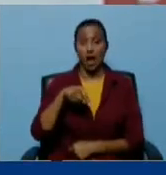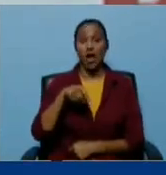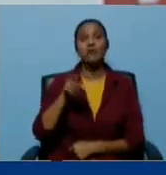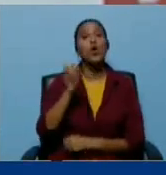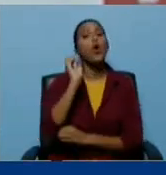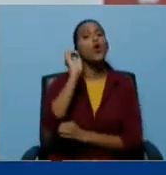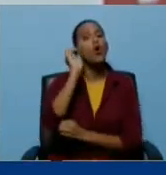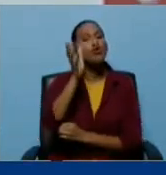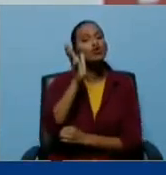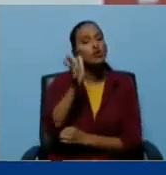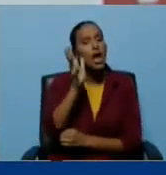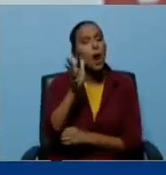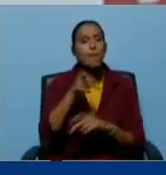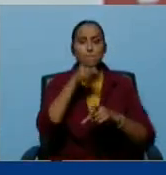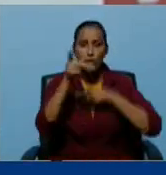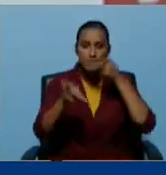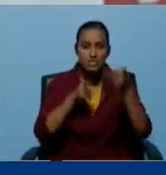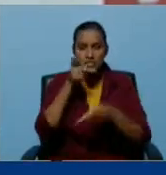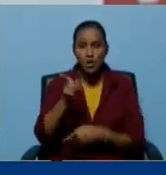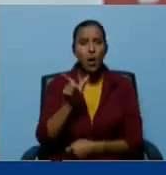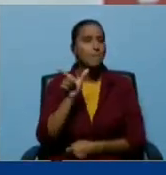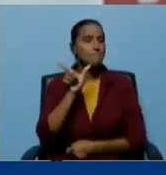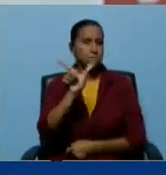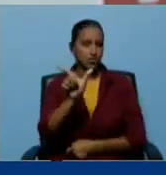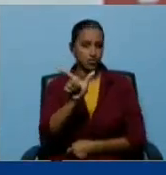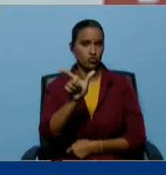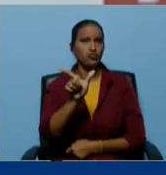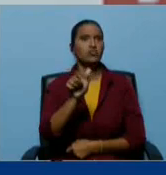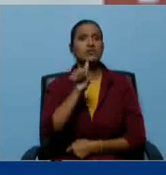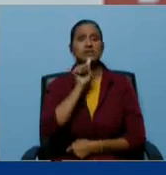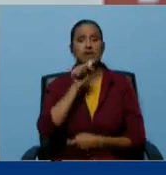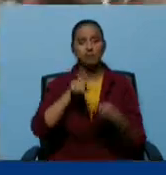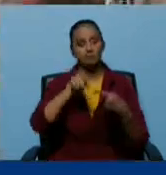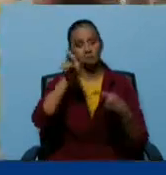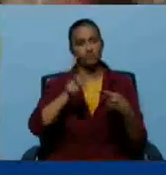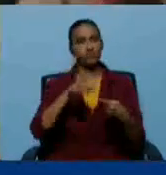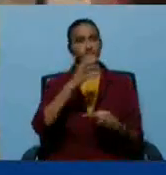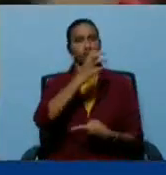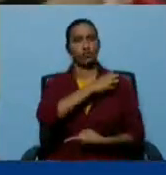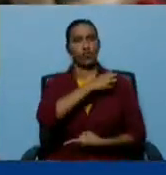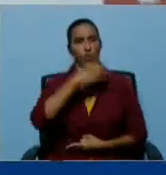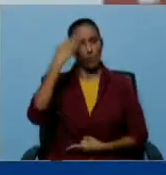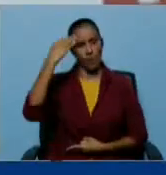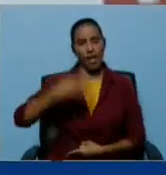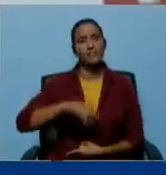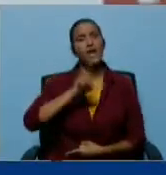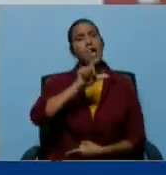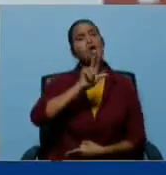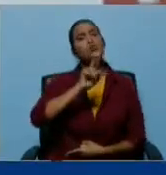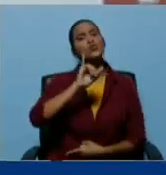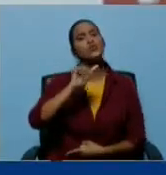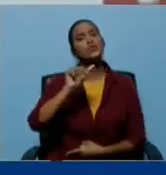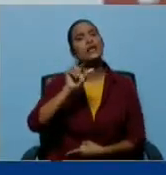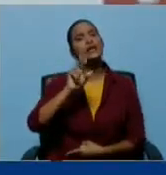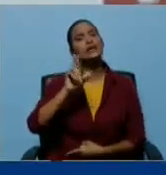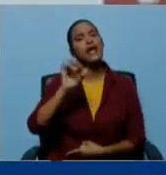de Sabios, al comandante Luis Reyes Reyes, a